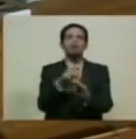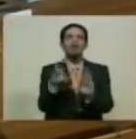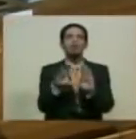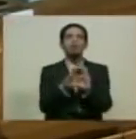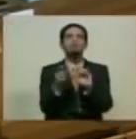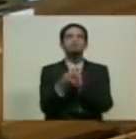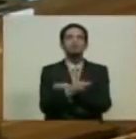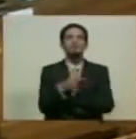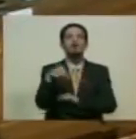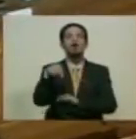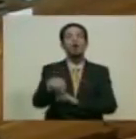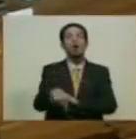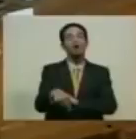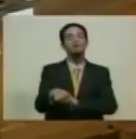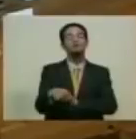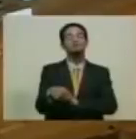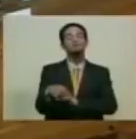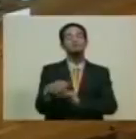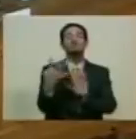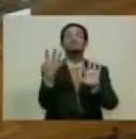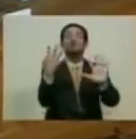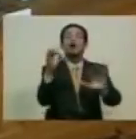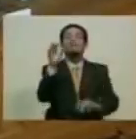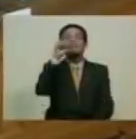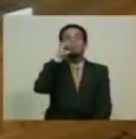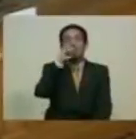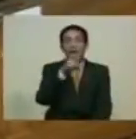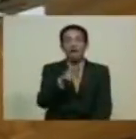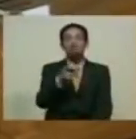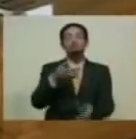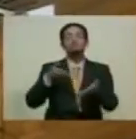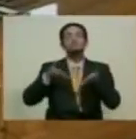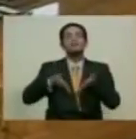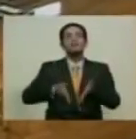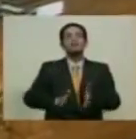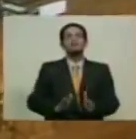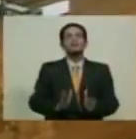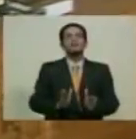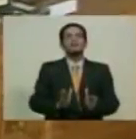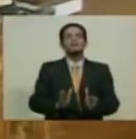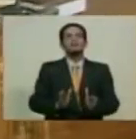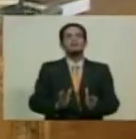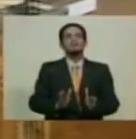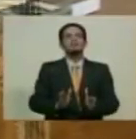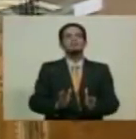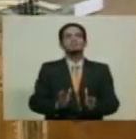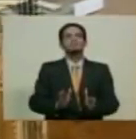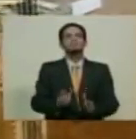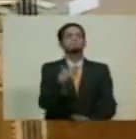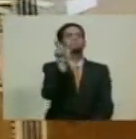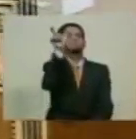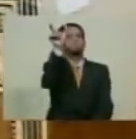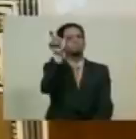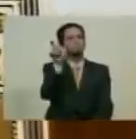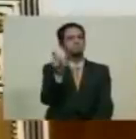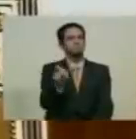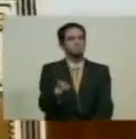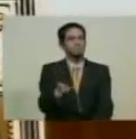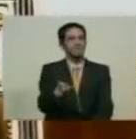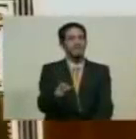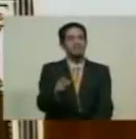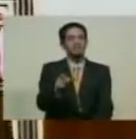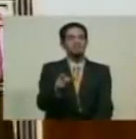se cumplen 90 años del natalicio de nuestro gran, querido Ernesto Che